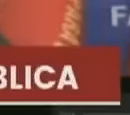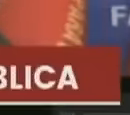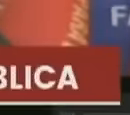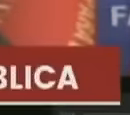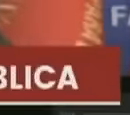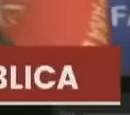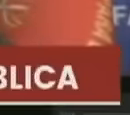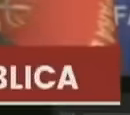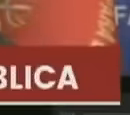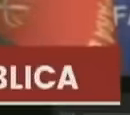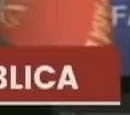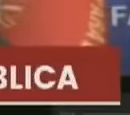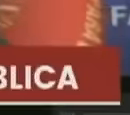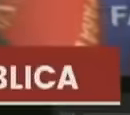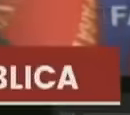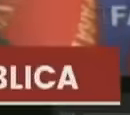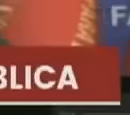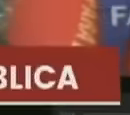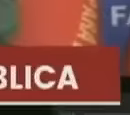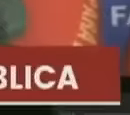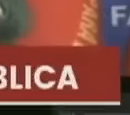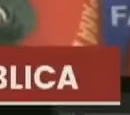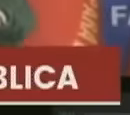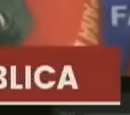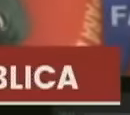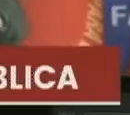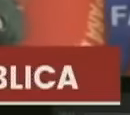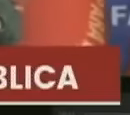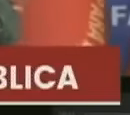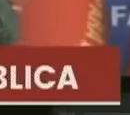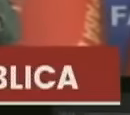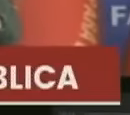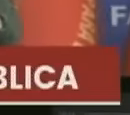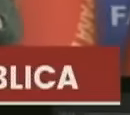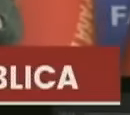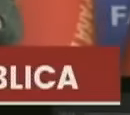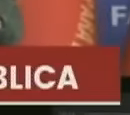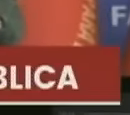basados en el potencial fraude o no, según convenga.